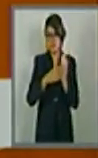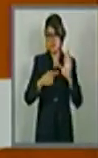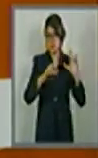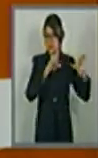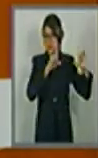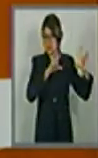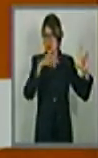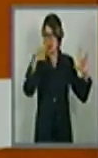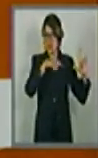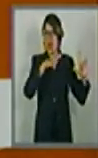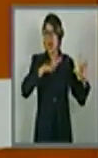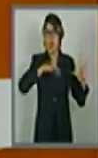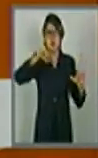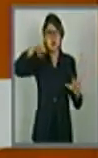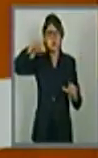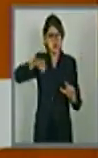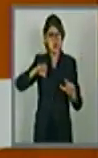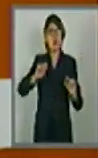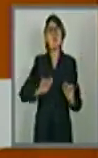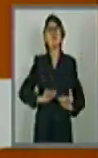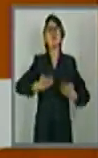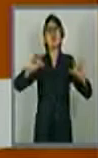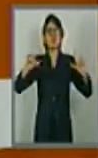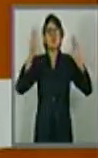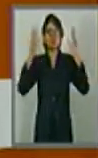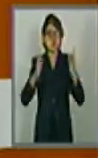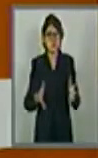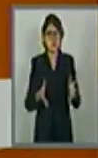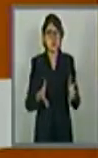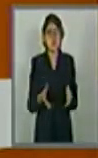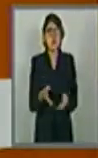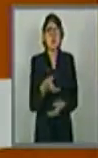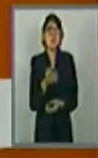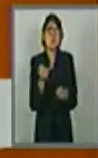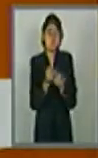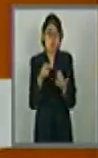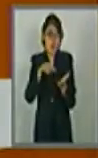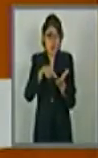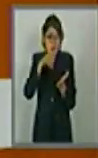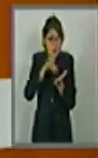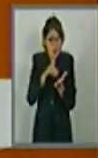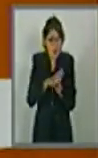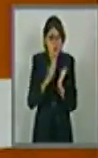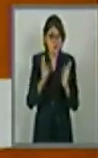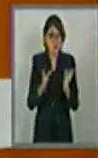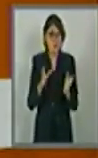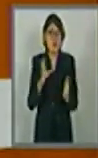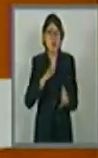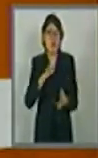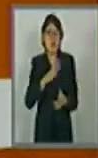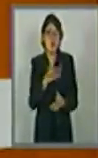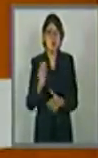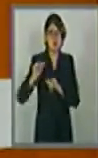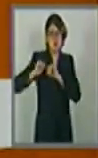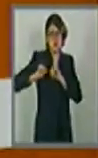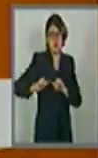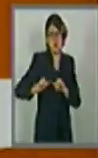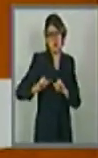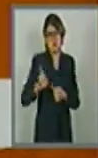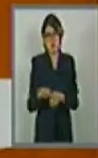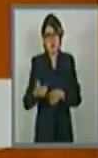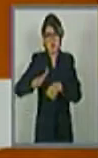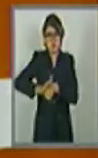del instituto electoral de la ciudad de mexico y en el mismo se acredita la omisión de las autoridades administrativas